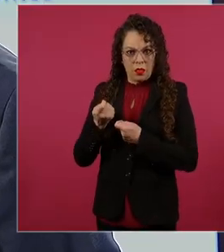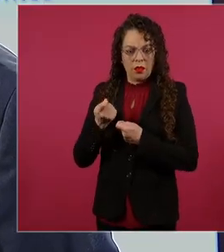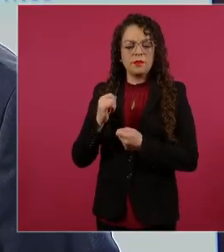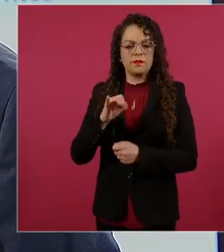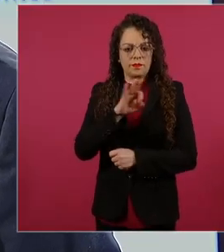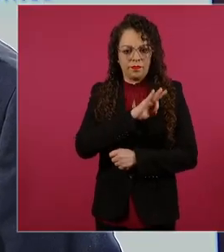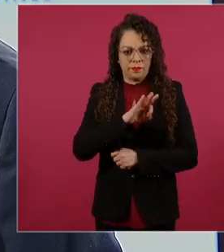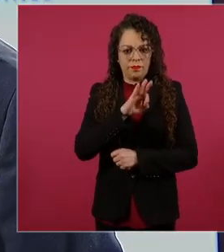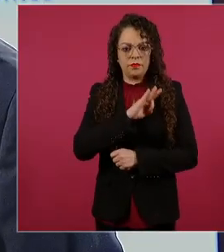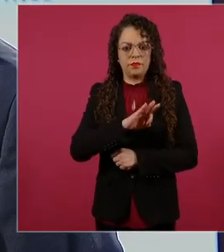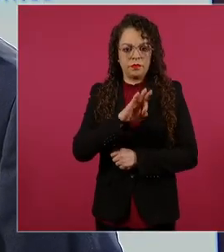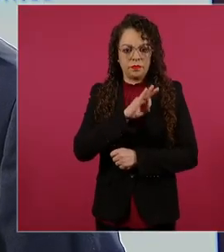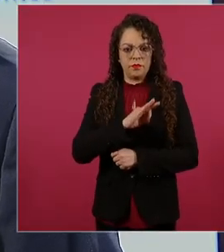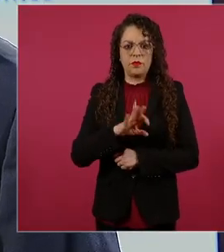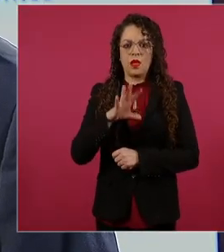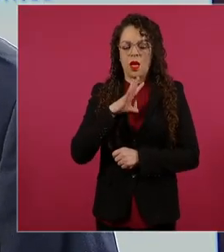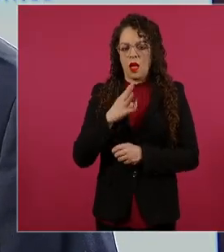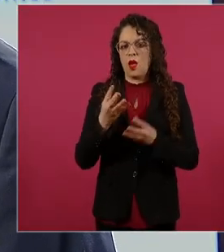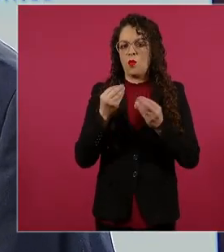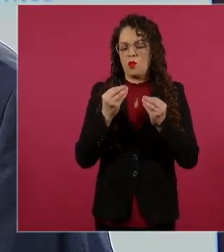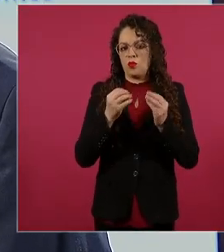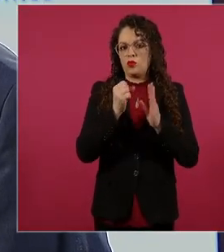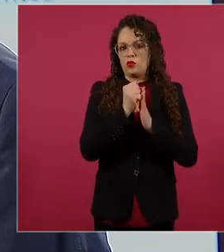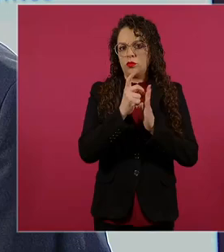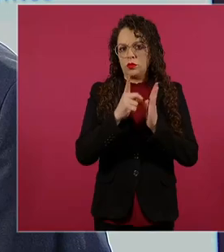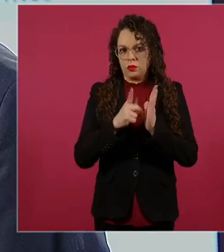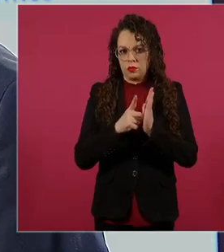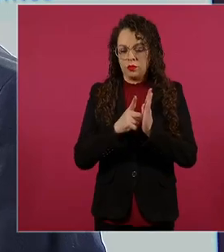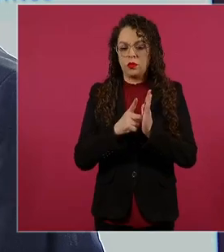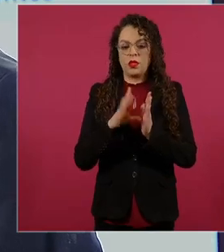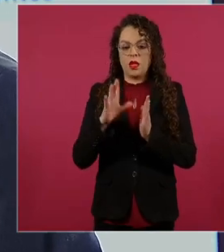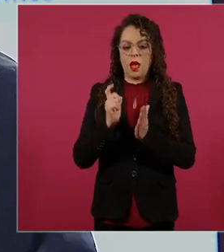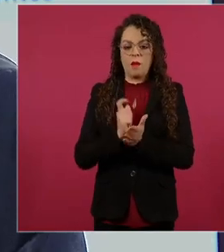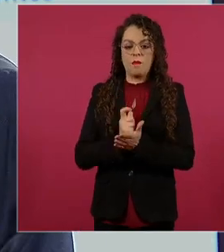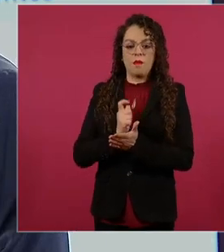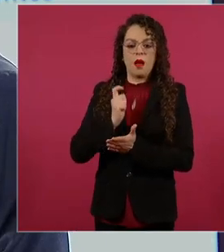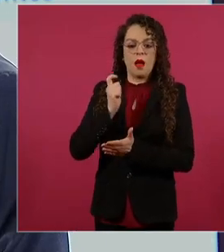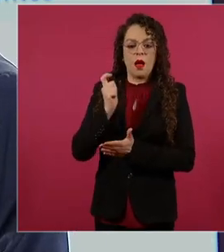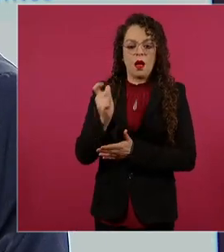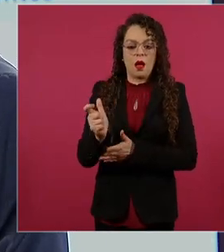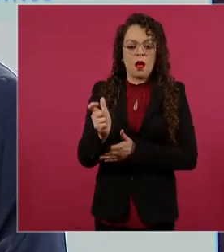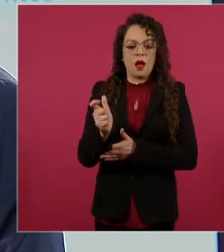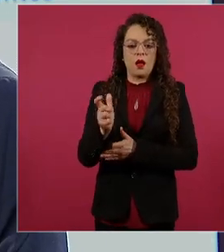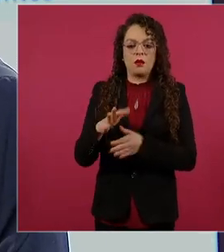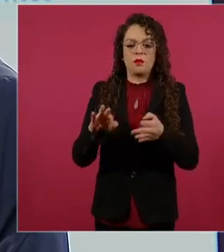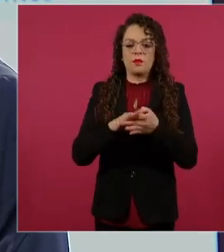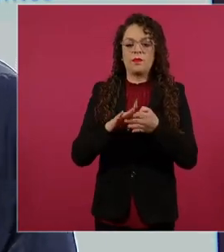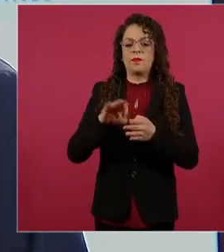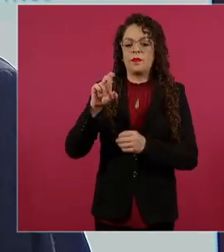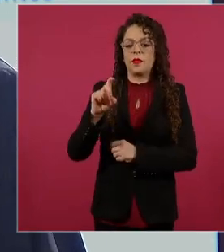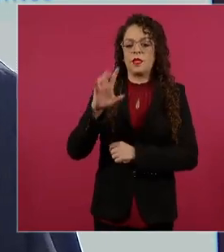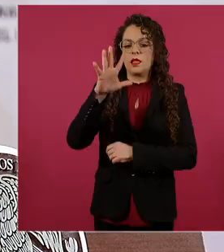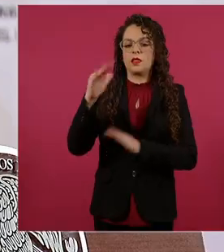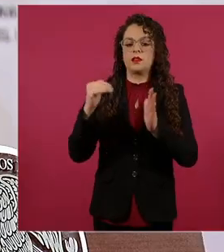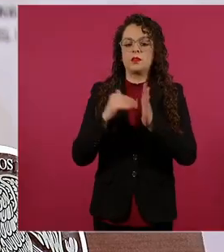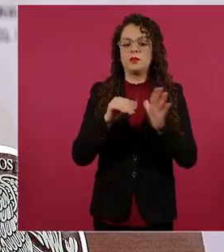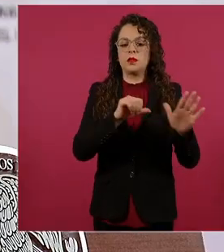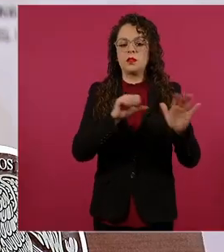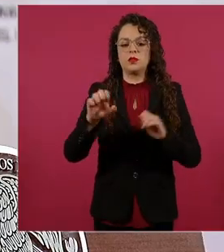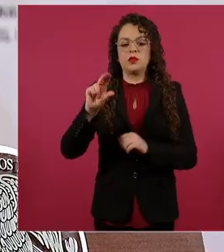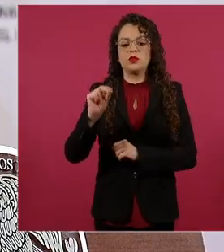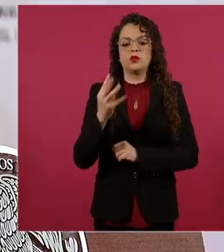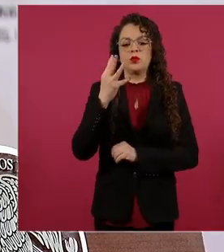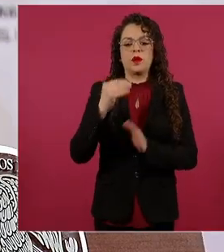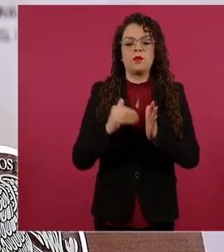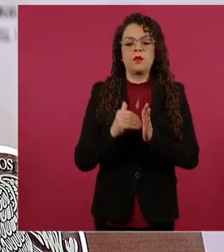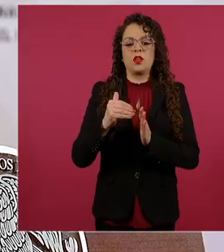587 solicitudes con un monto pagado a estos derechohabientes que asciende los 35 mil 684